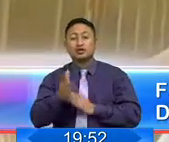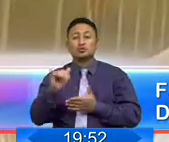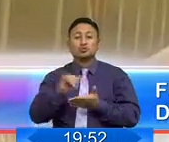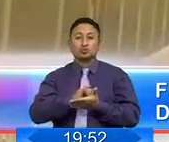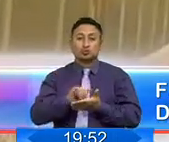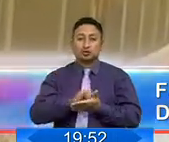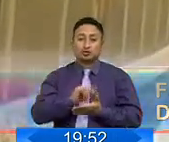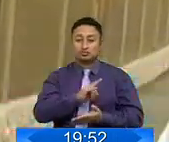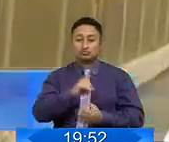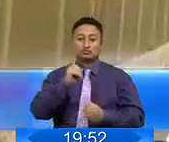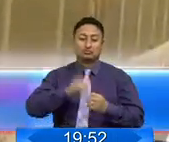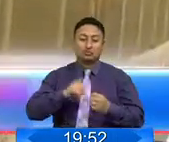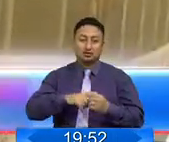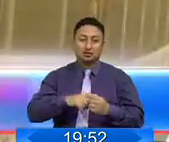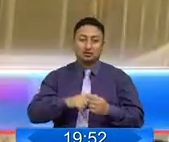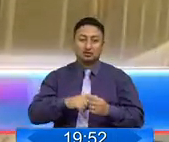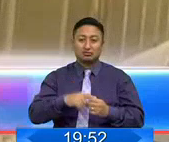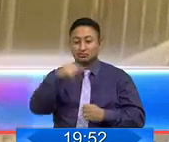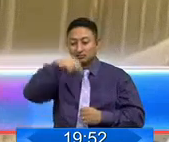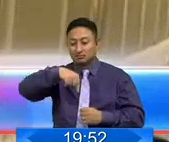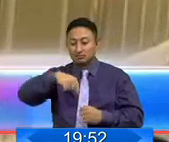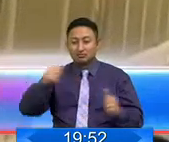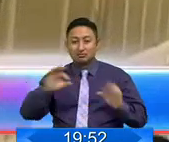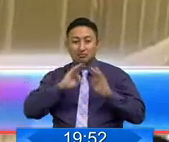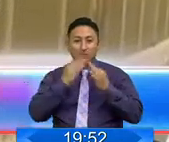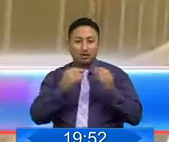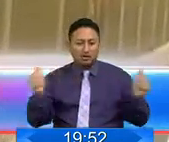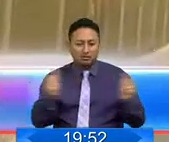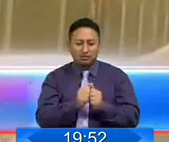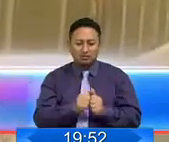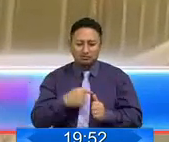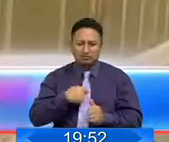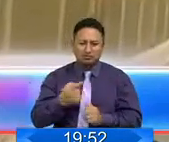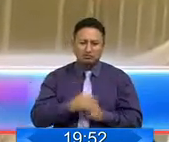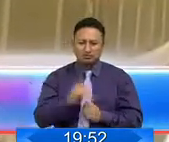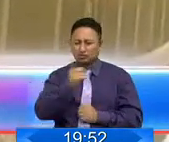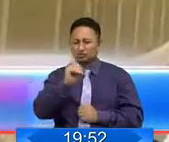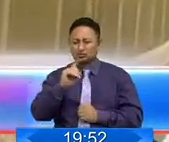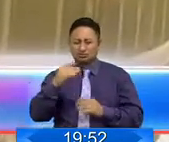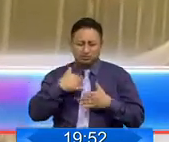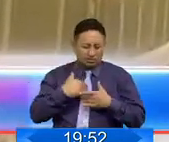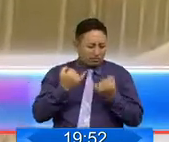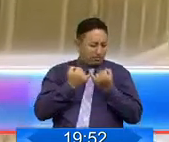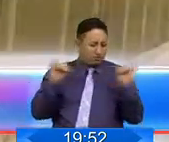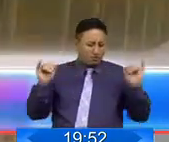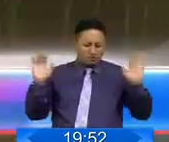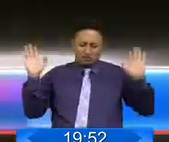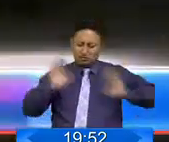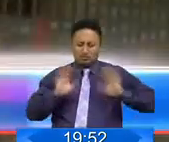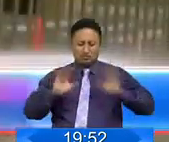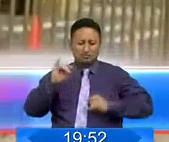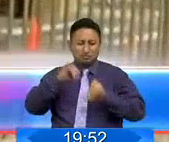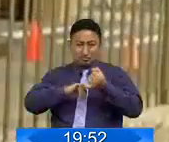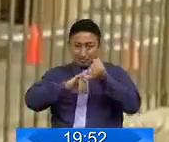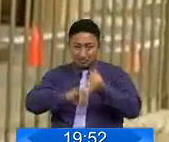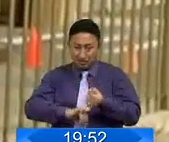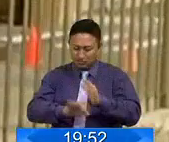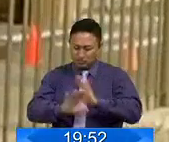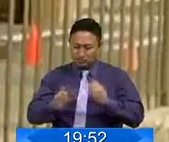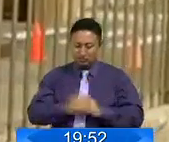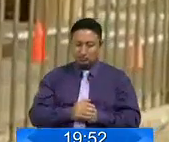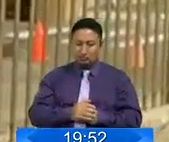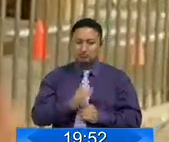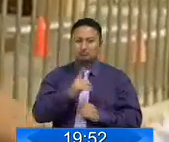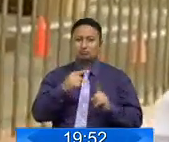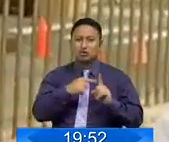a Quito y acá mismo. Entonces no, él decía, quiero mi independencia y no dependo de nadie. Pero habla del hombre como